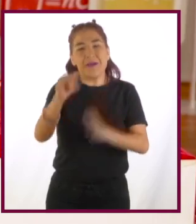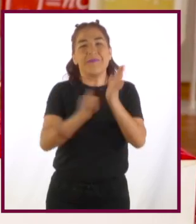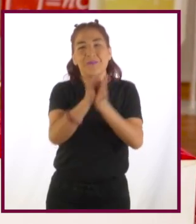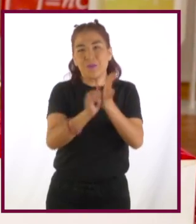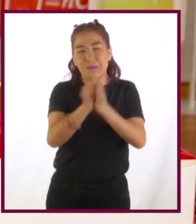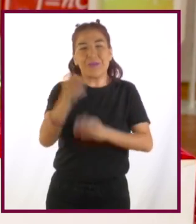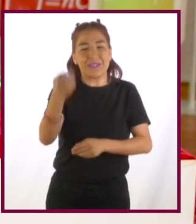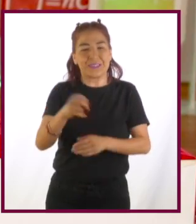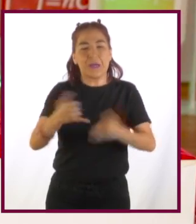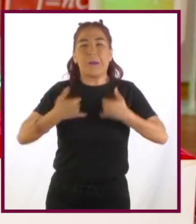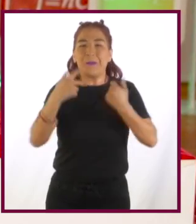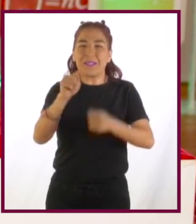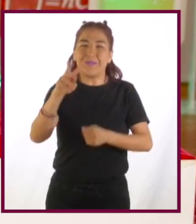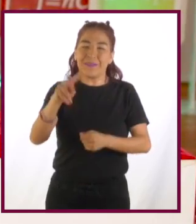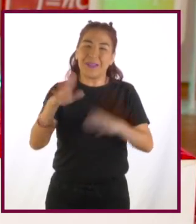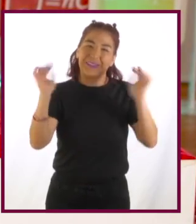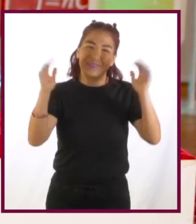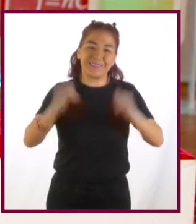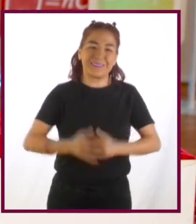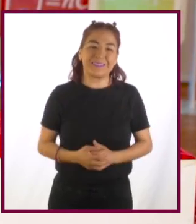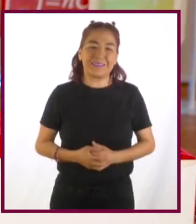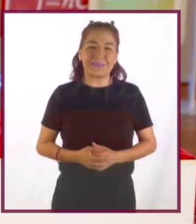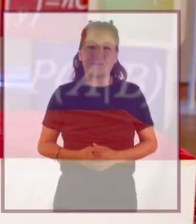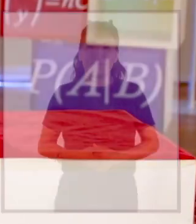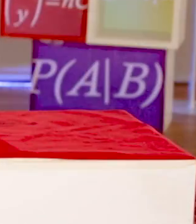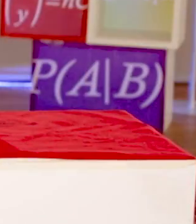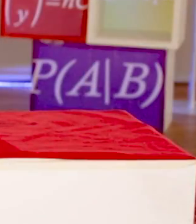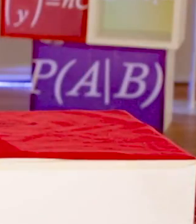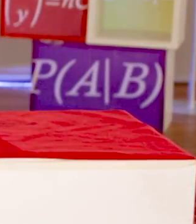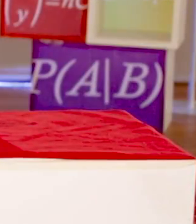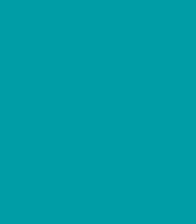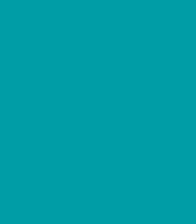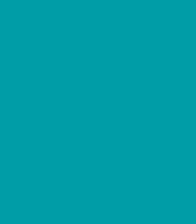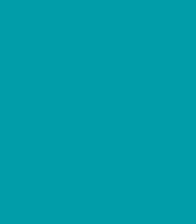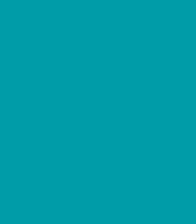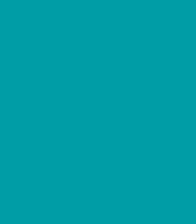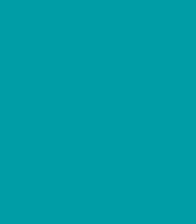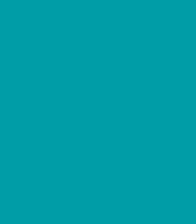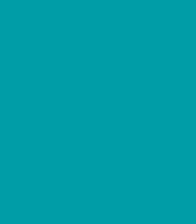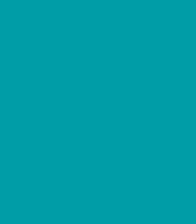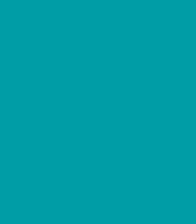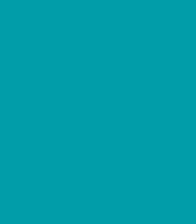vuelve a ver los programas de Jóvenes en TV en nuestro canal de YouTube. Adiós. Adiós.